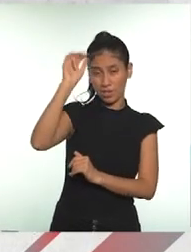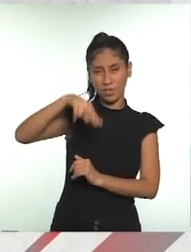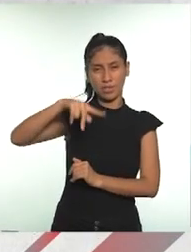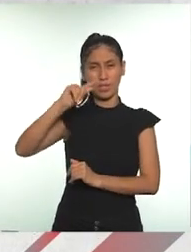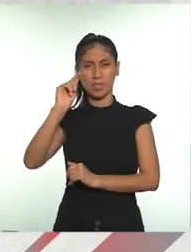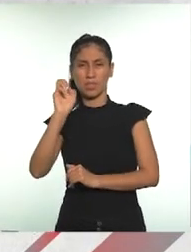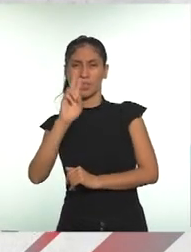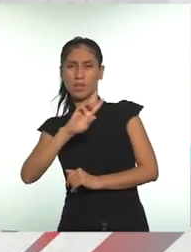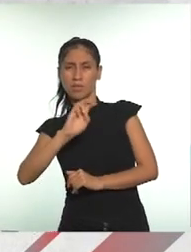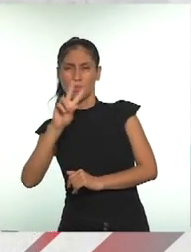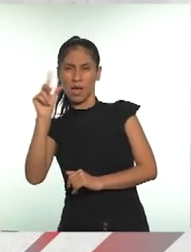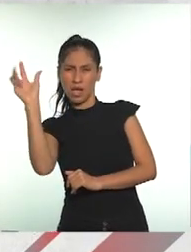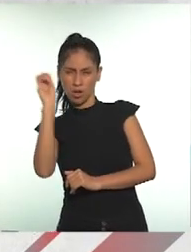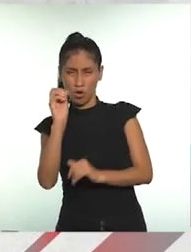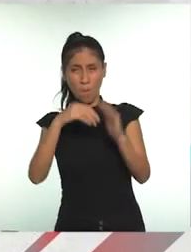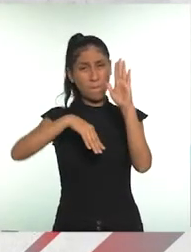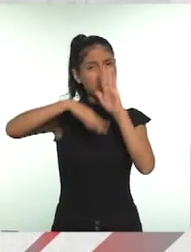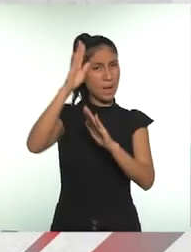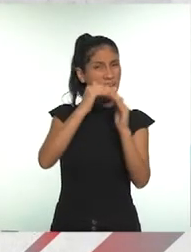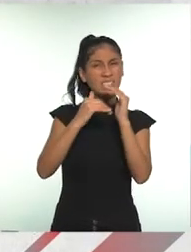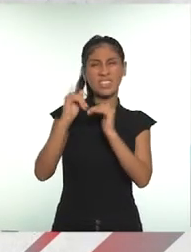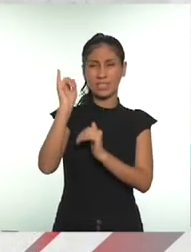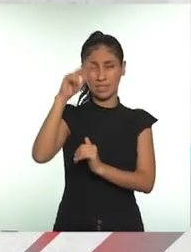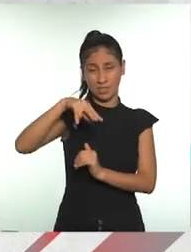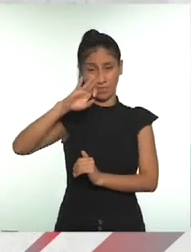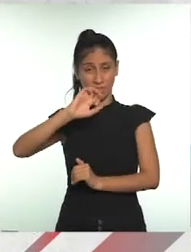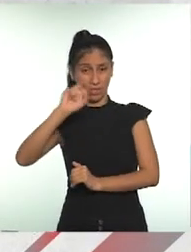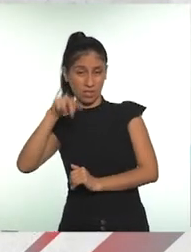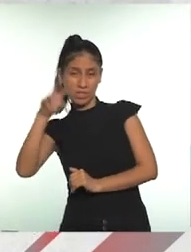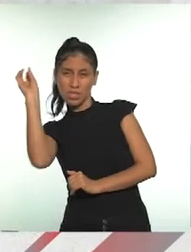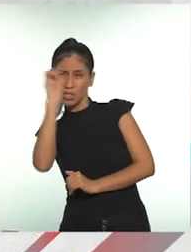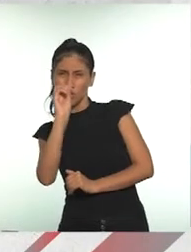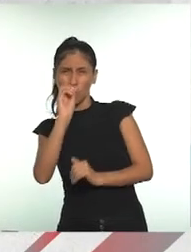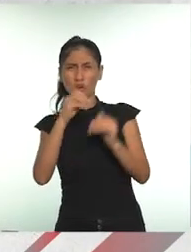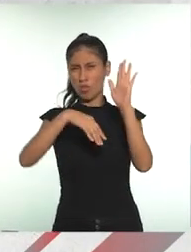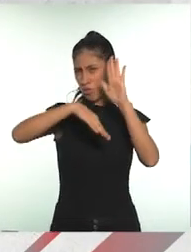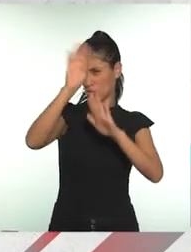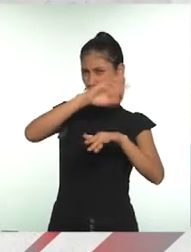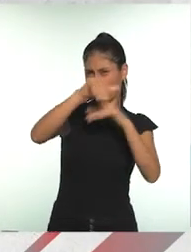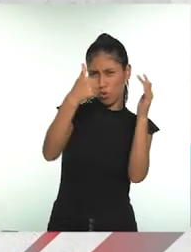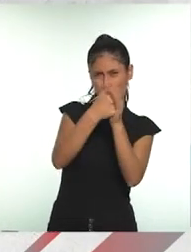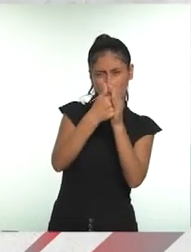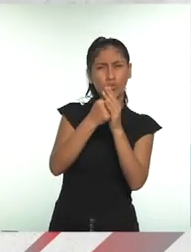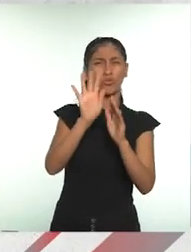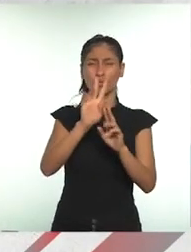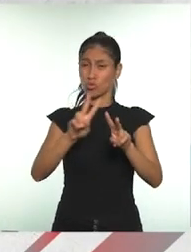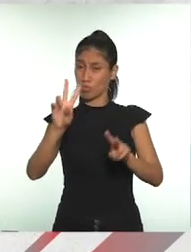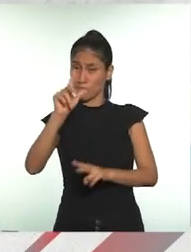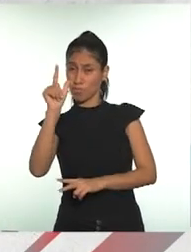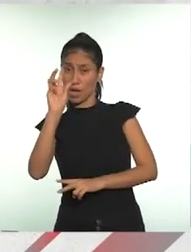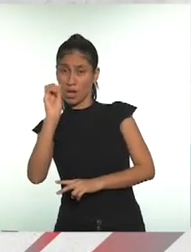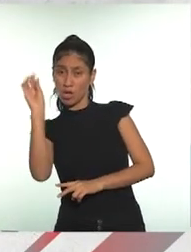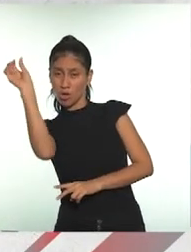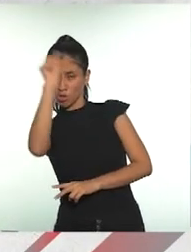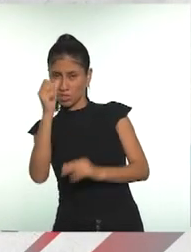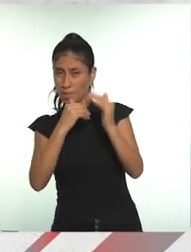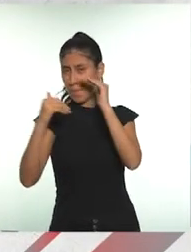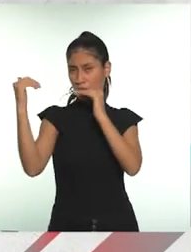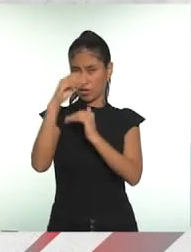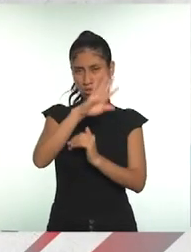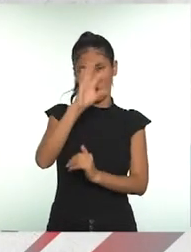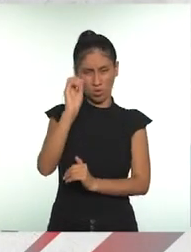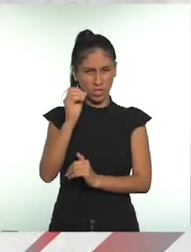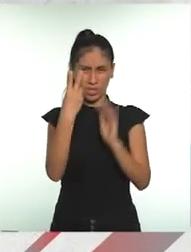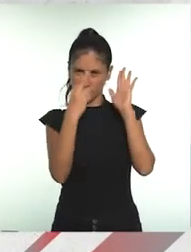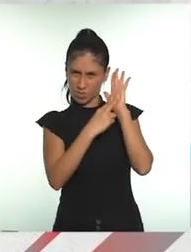cabe comentar aquí que más infinito se debe interpretar como que se tratan de todos los posibles valores que resultarán mayores de 40.